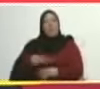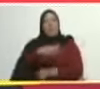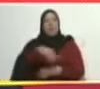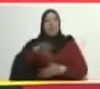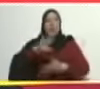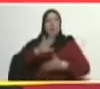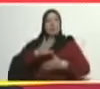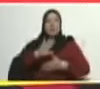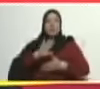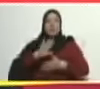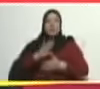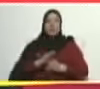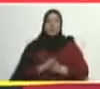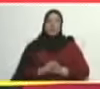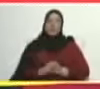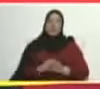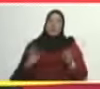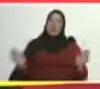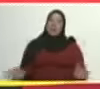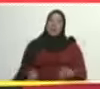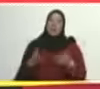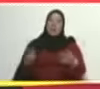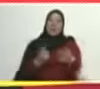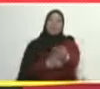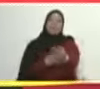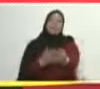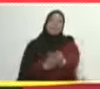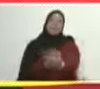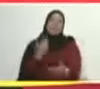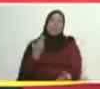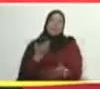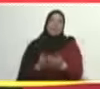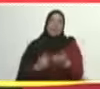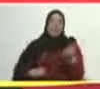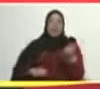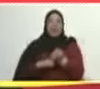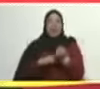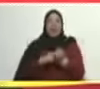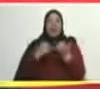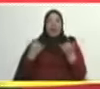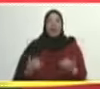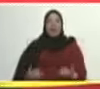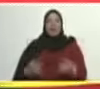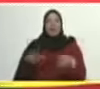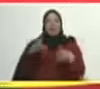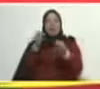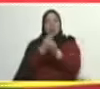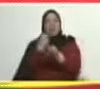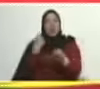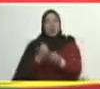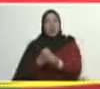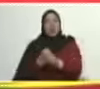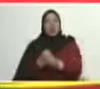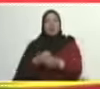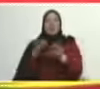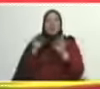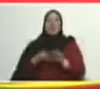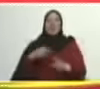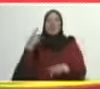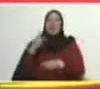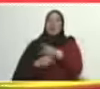Caribe, promoviendo la hermandad, la solidaridad, la cooperación, la complementariedad y la